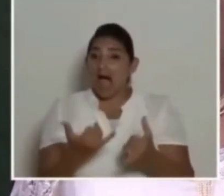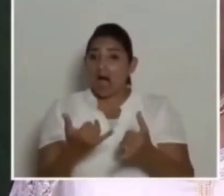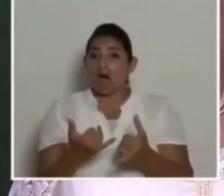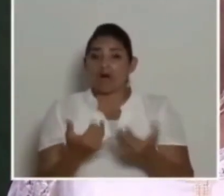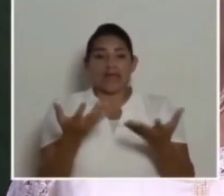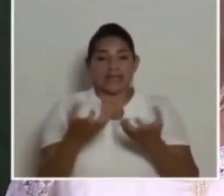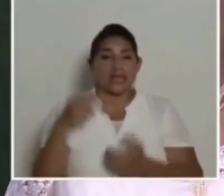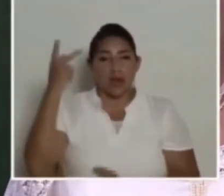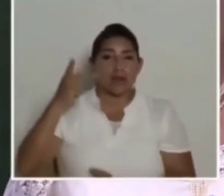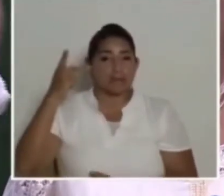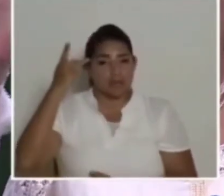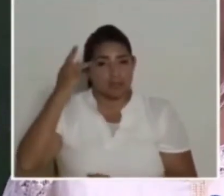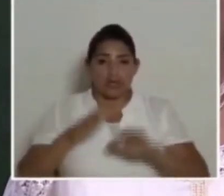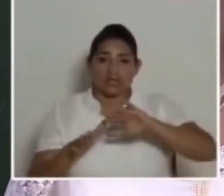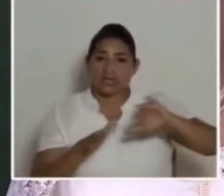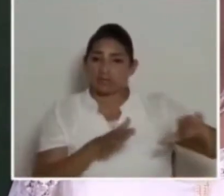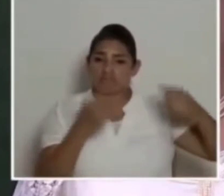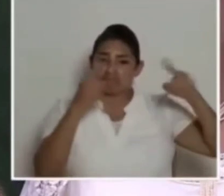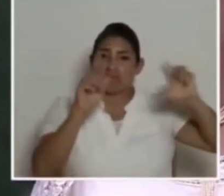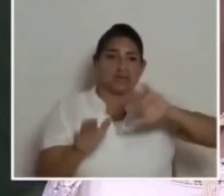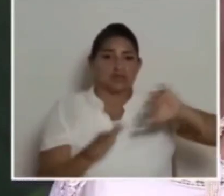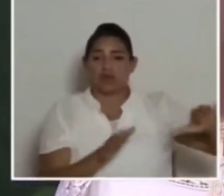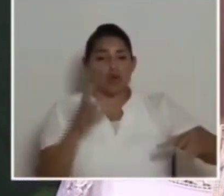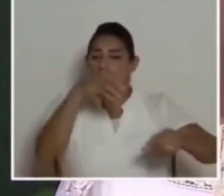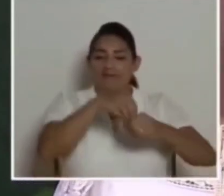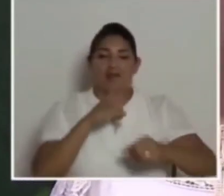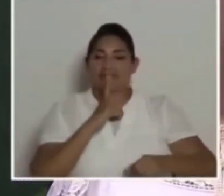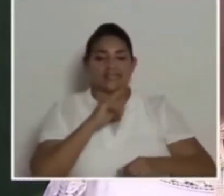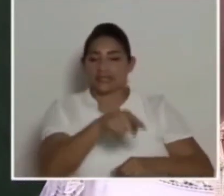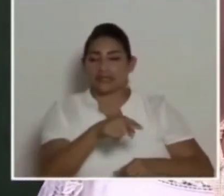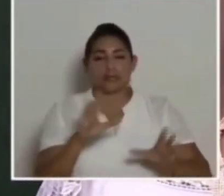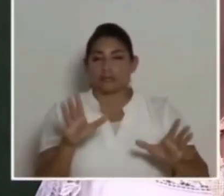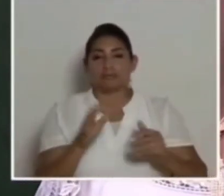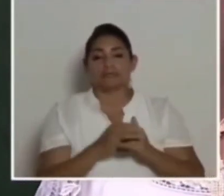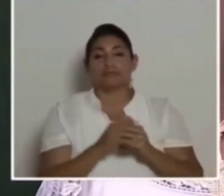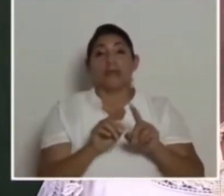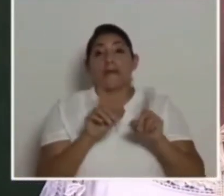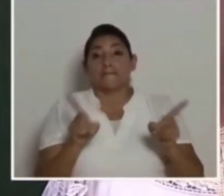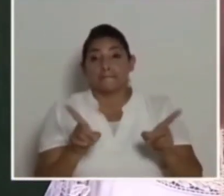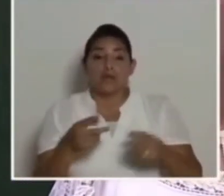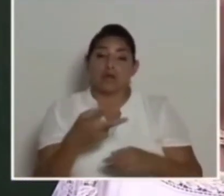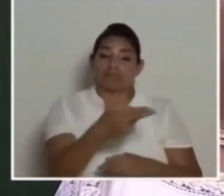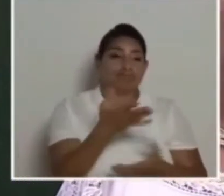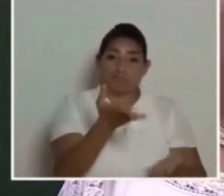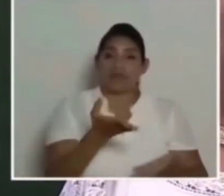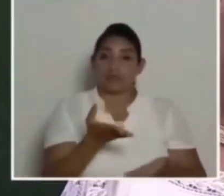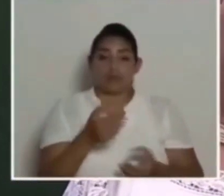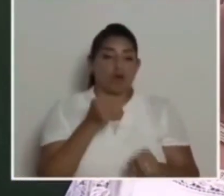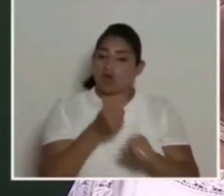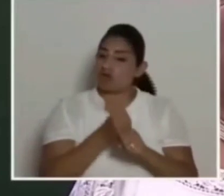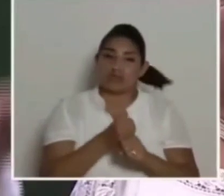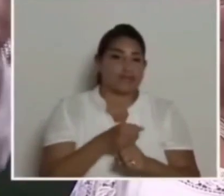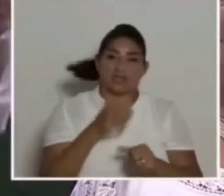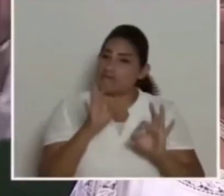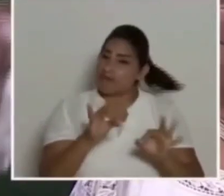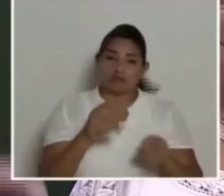tiene ambiciones políticas muy altas. Yo no me voy a referir a eso, pero yo lo destituí por